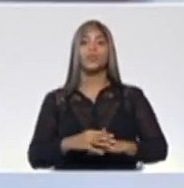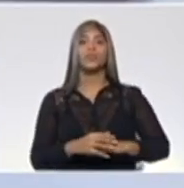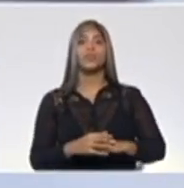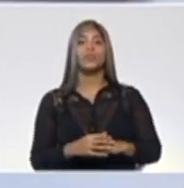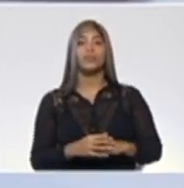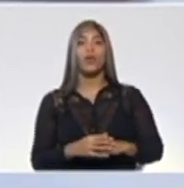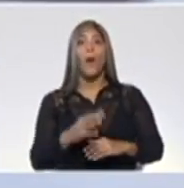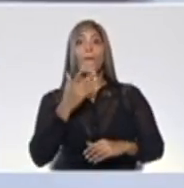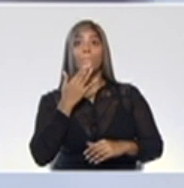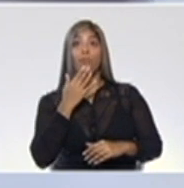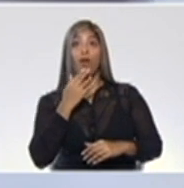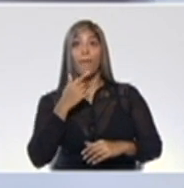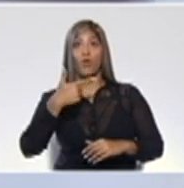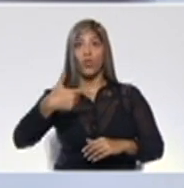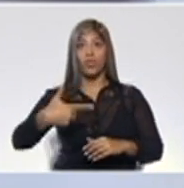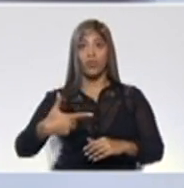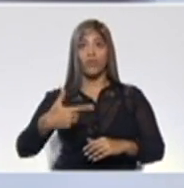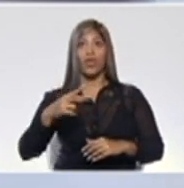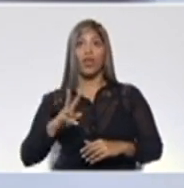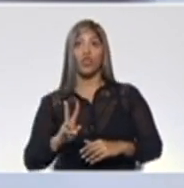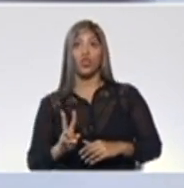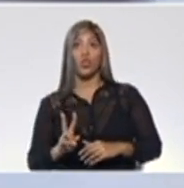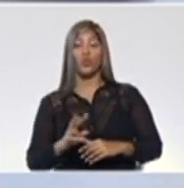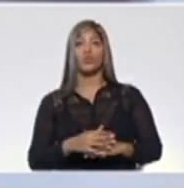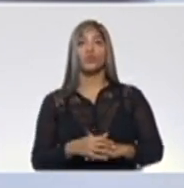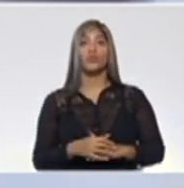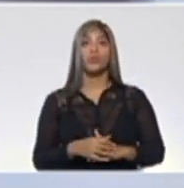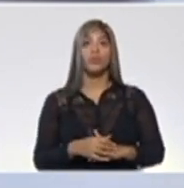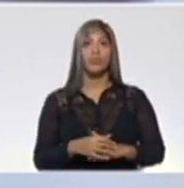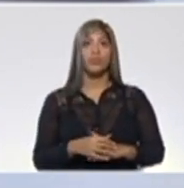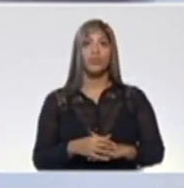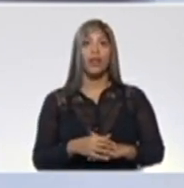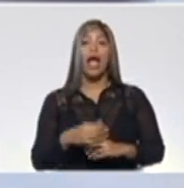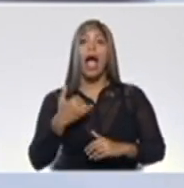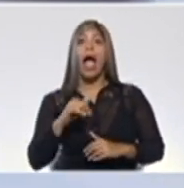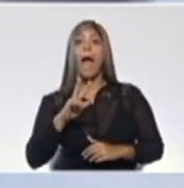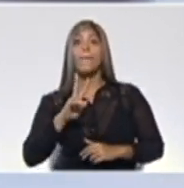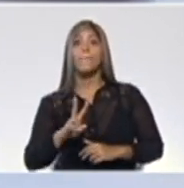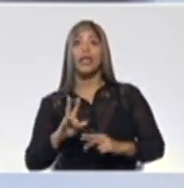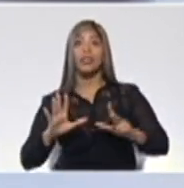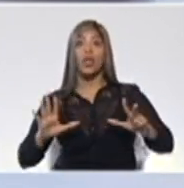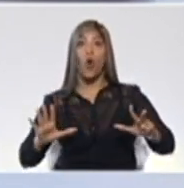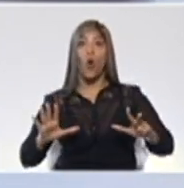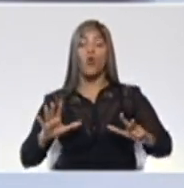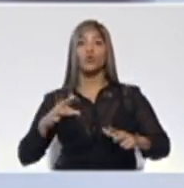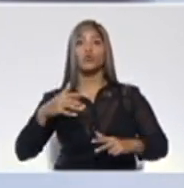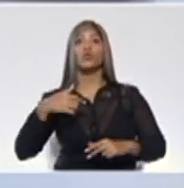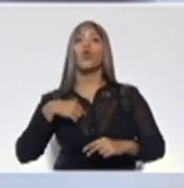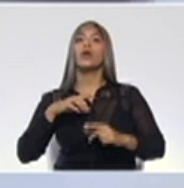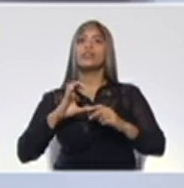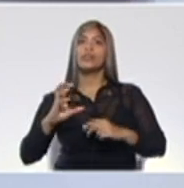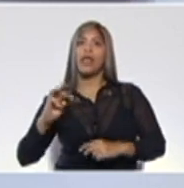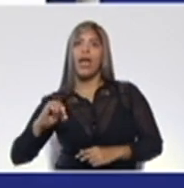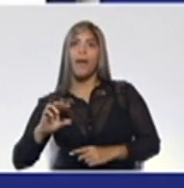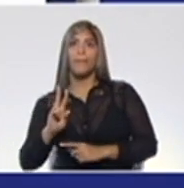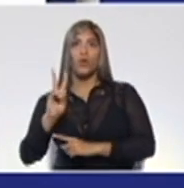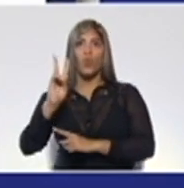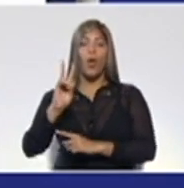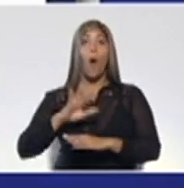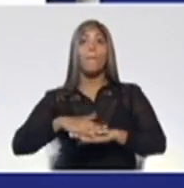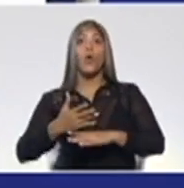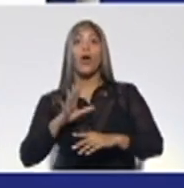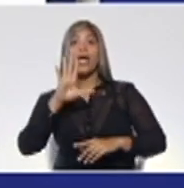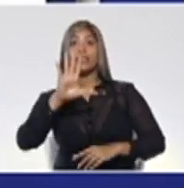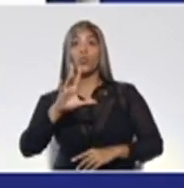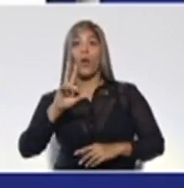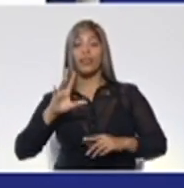dividir entre 2 se obtiene 28 centímetros cuadrados. ¿Por qué? Porque 56 entre